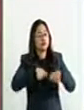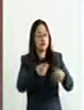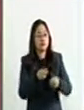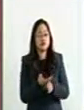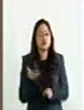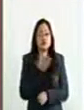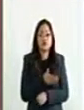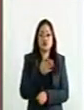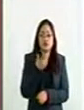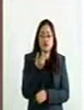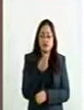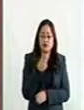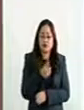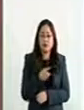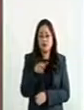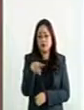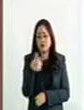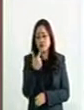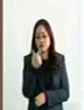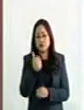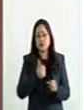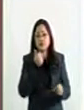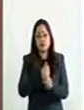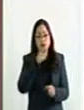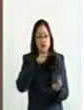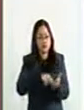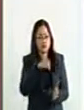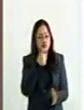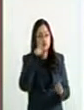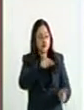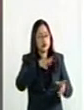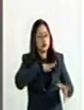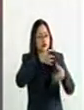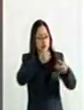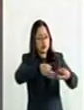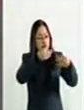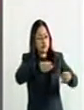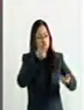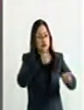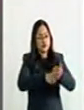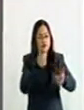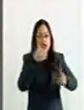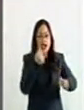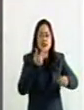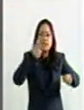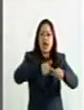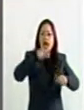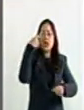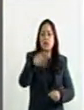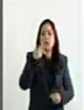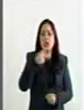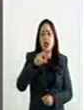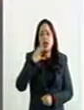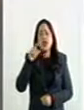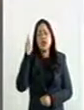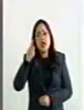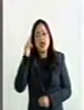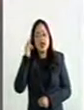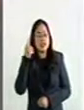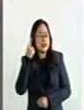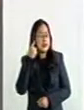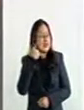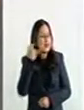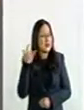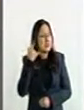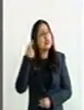diciembre de 2011 se encontraba en su oficina una gasolinera de Chilpancingo, cuando inició el fuego en una